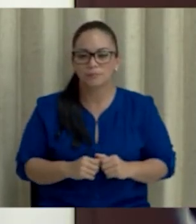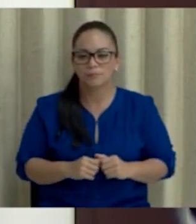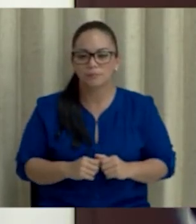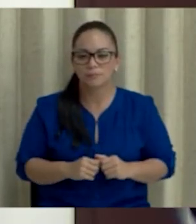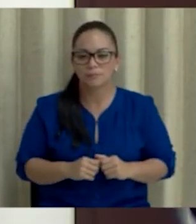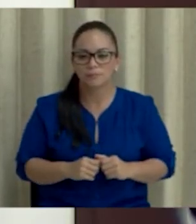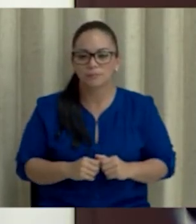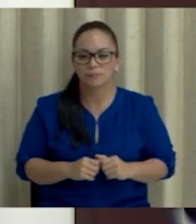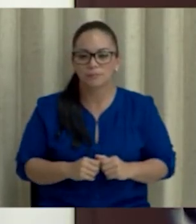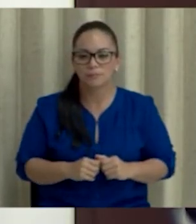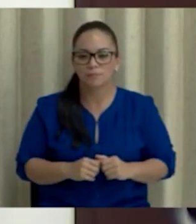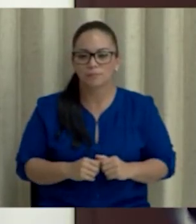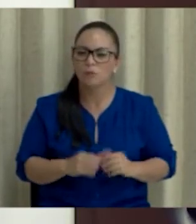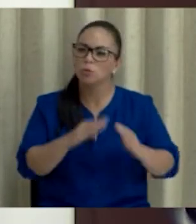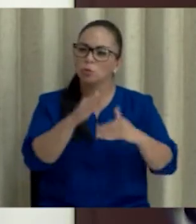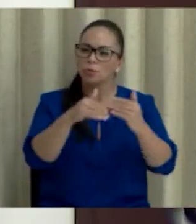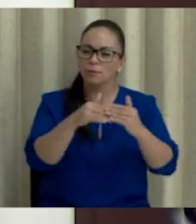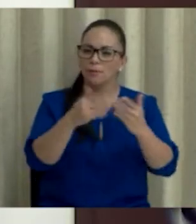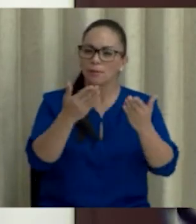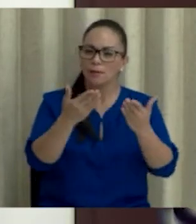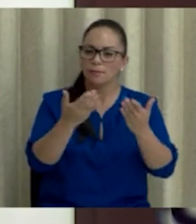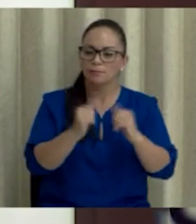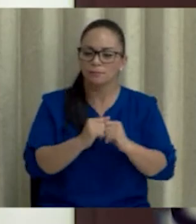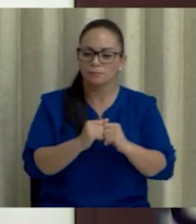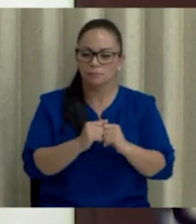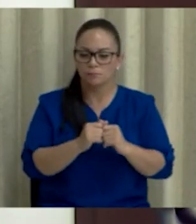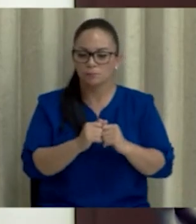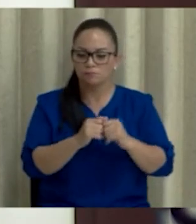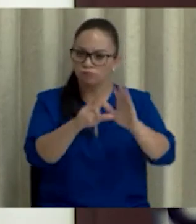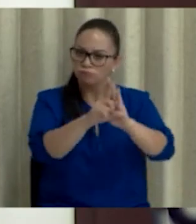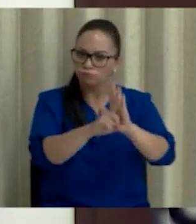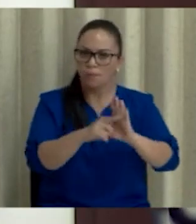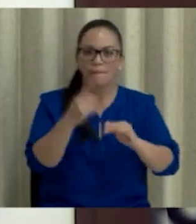contra la delincuencia organizada,